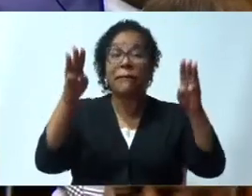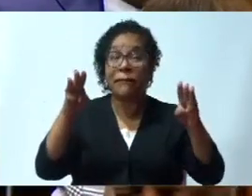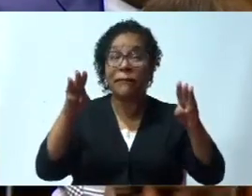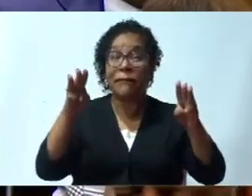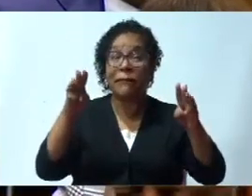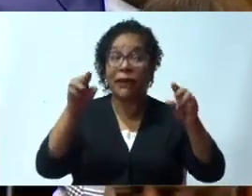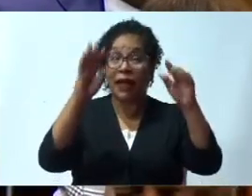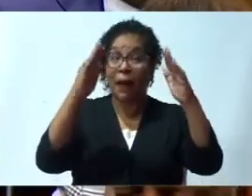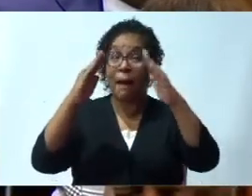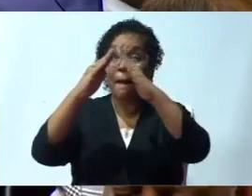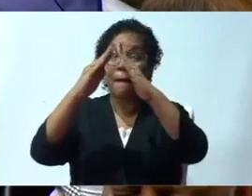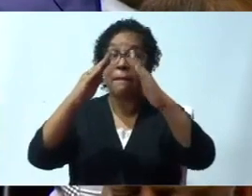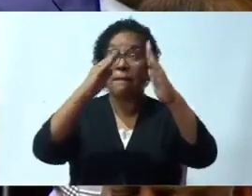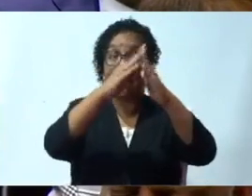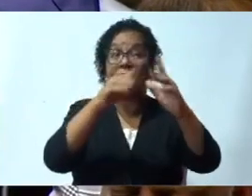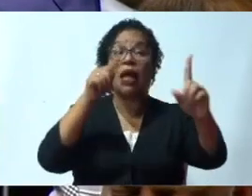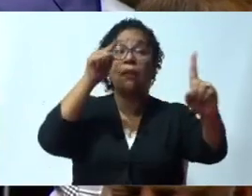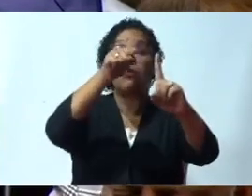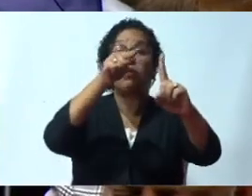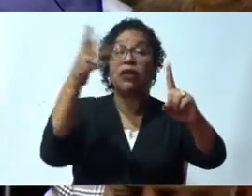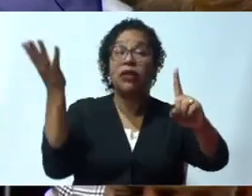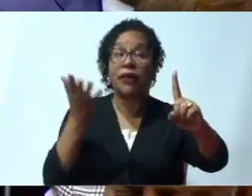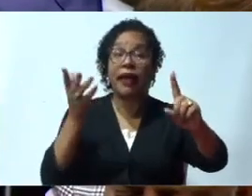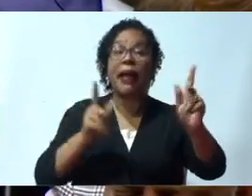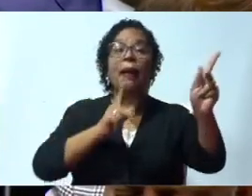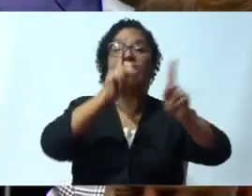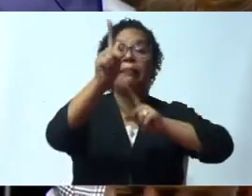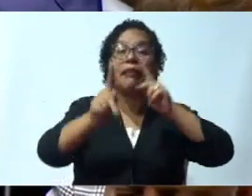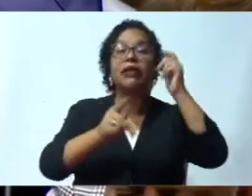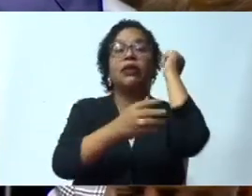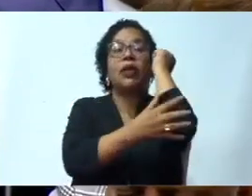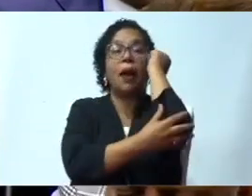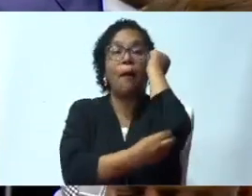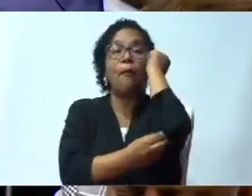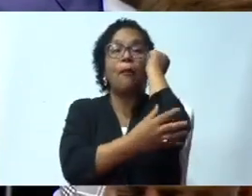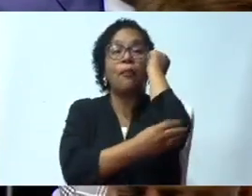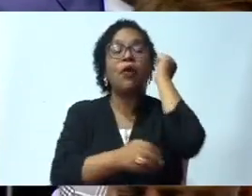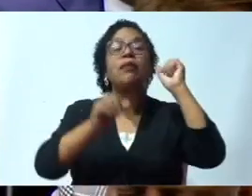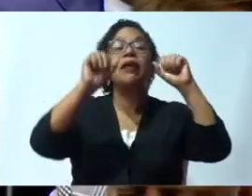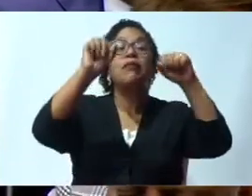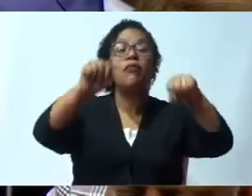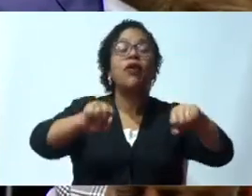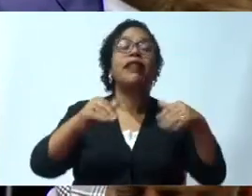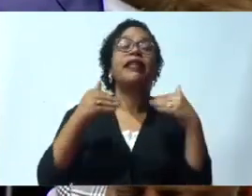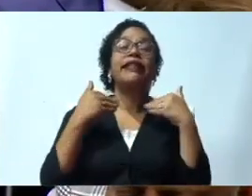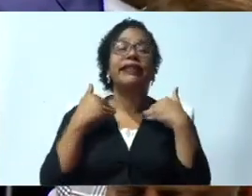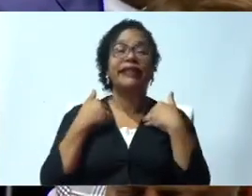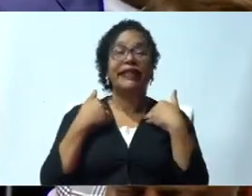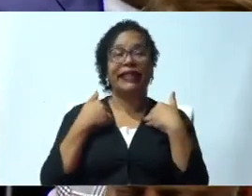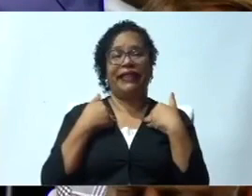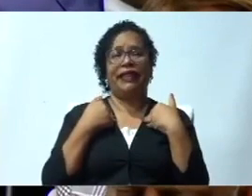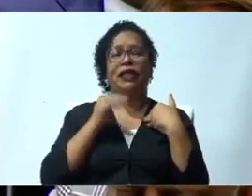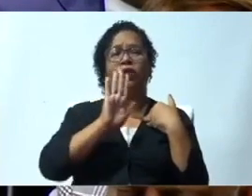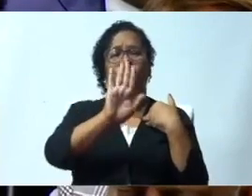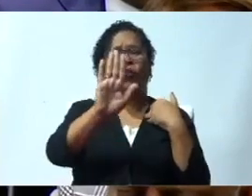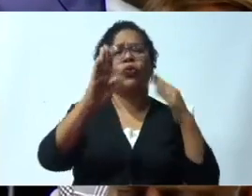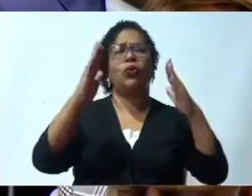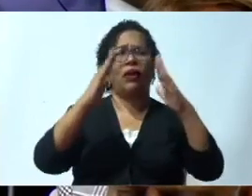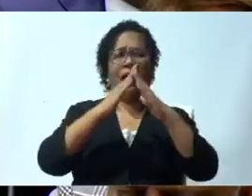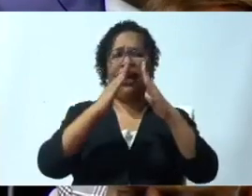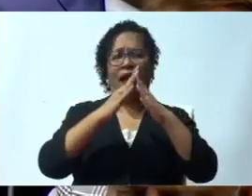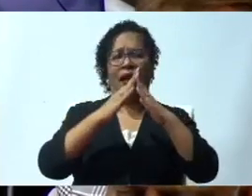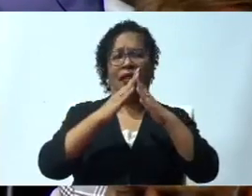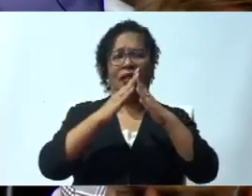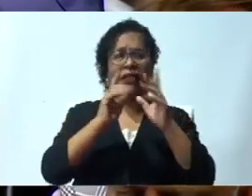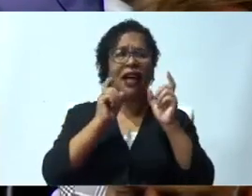acceder a vivienda. Y ahora este ministerio, en vez de darle la vivienda a los pobres, lo que está haciendo es quitándosela, porque a estos se la quitaron.